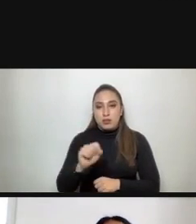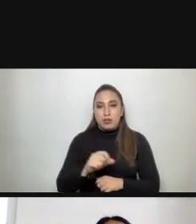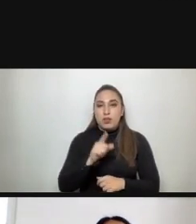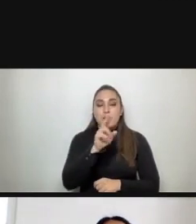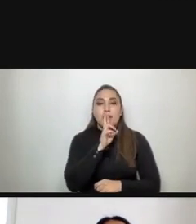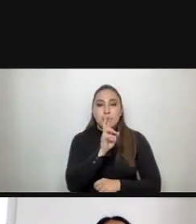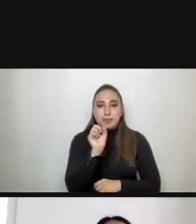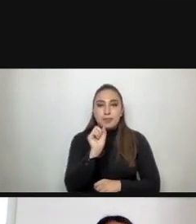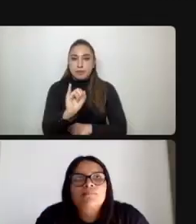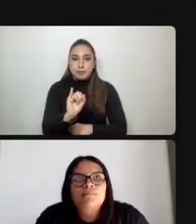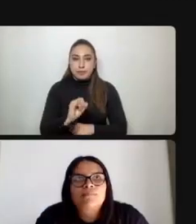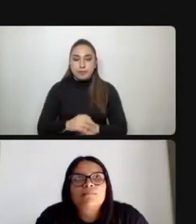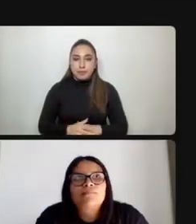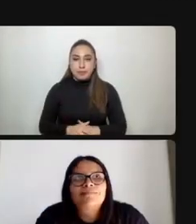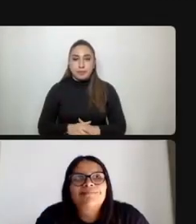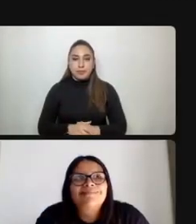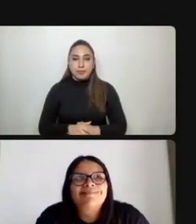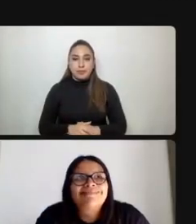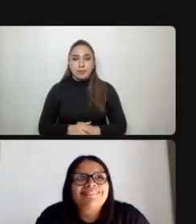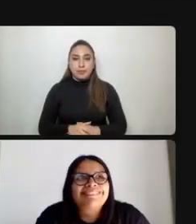Maxta, a favor.